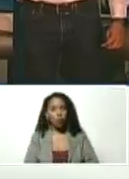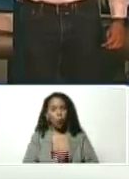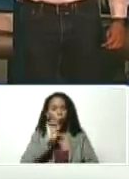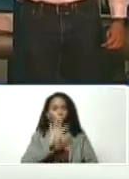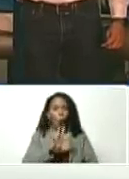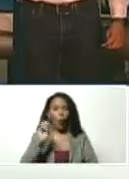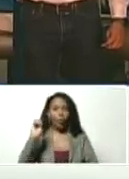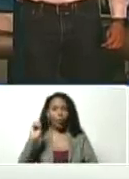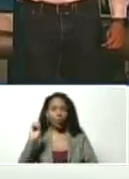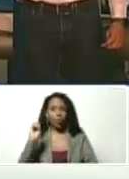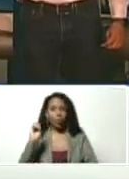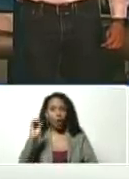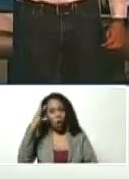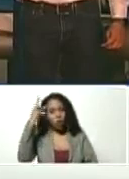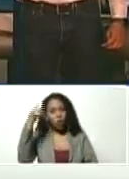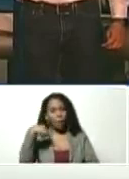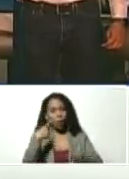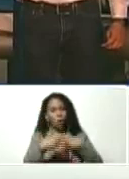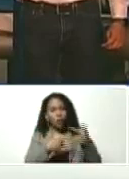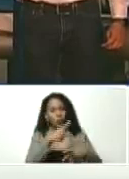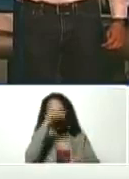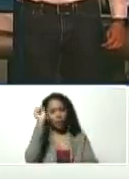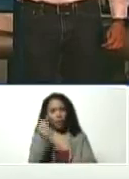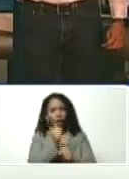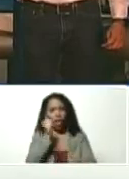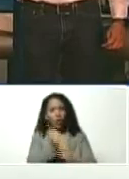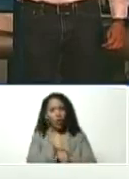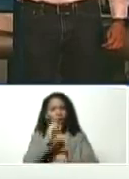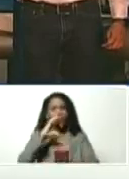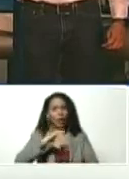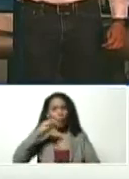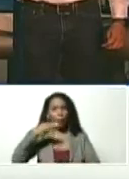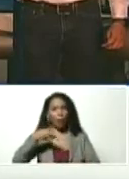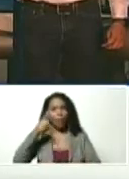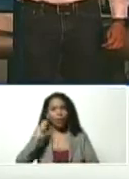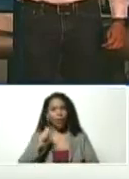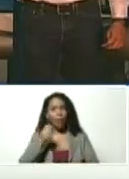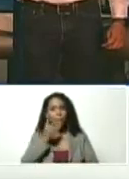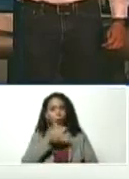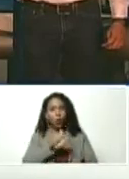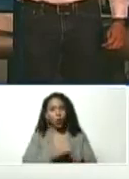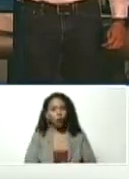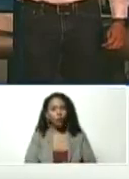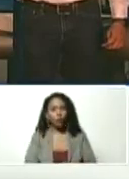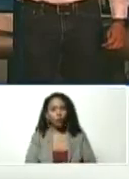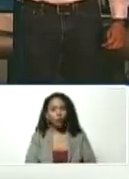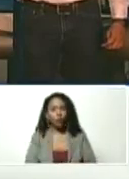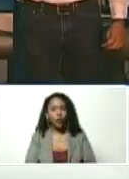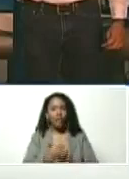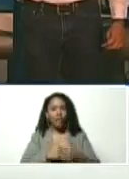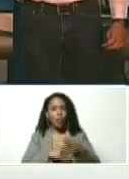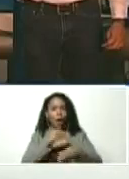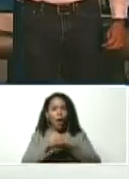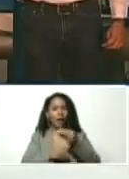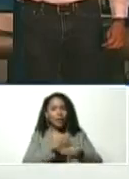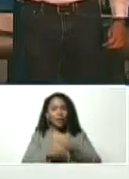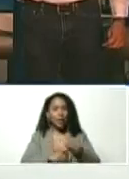2.340 consejos productivos de trabajadores, los CPT. Pronto vamos a hacer un congreso